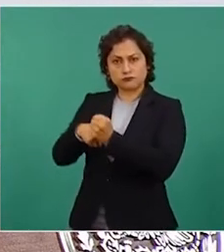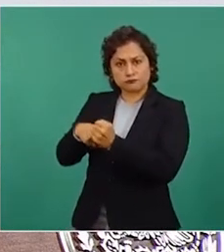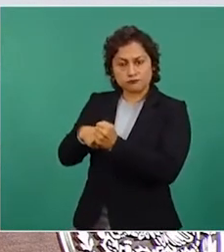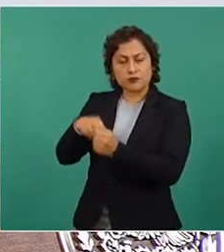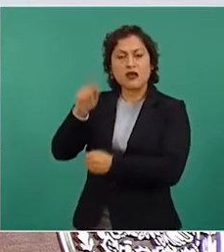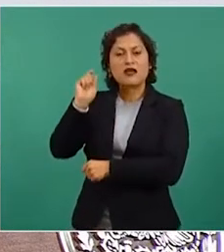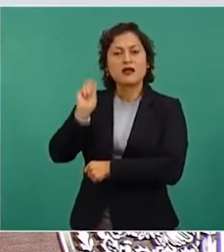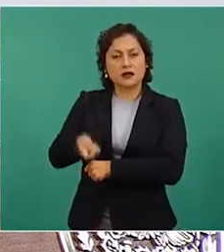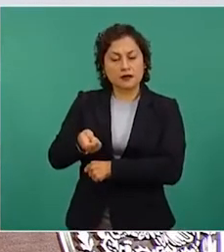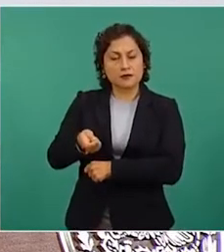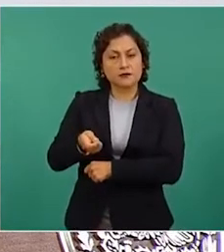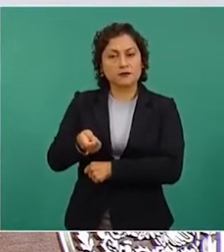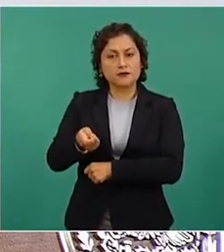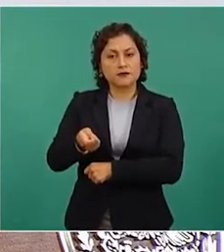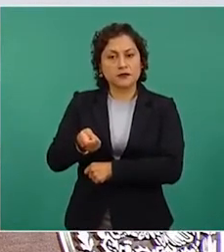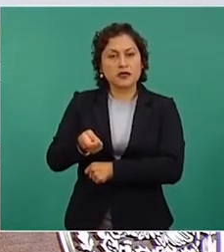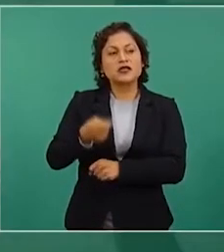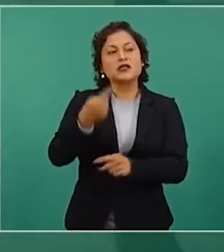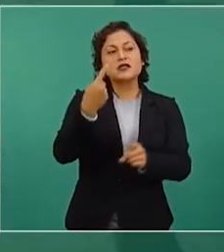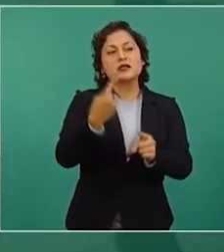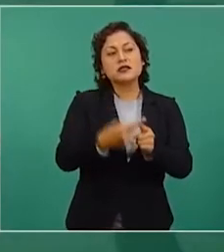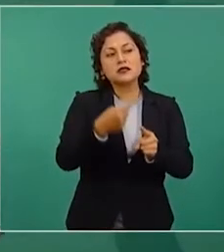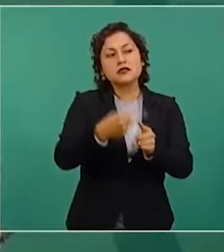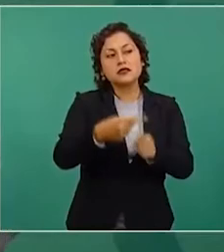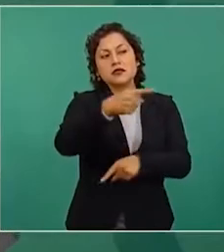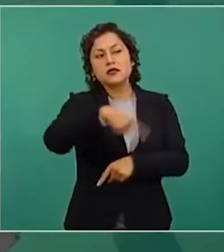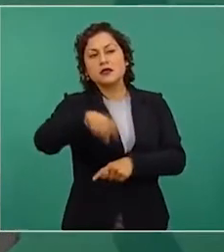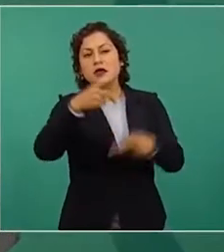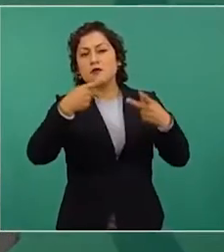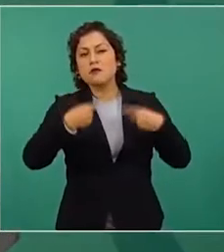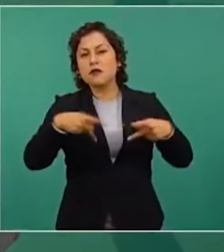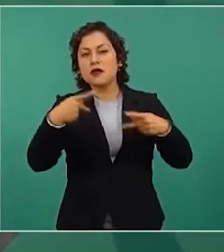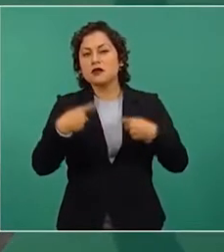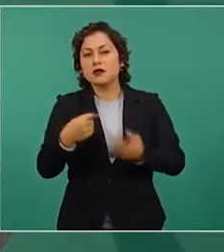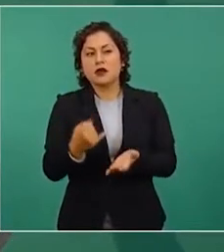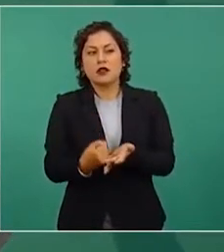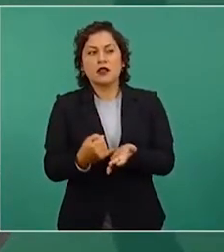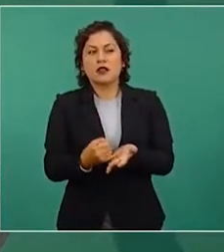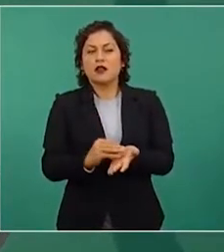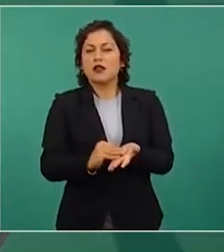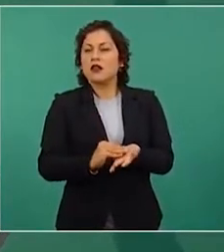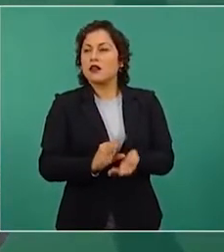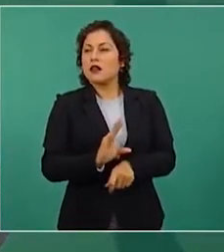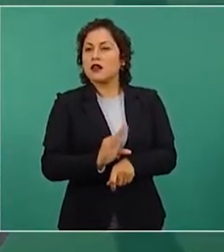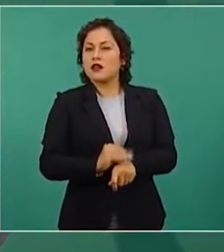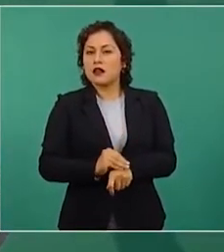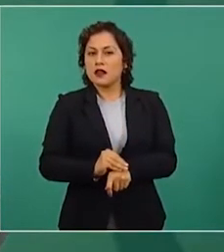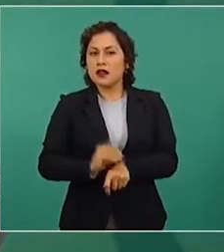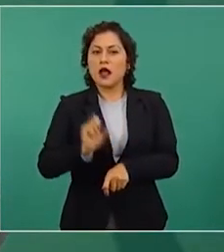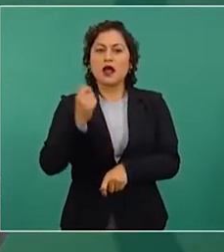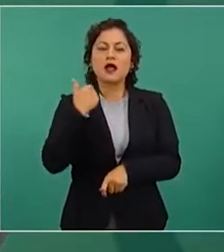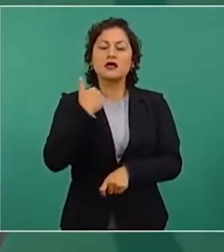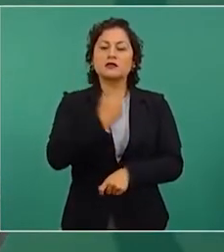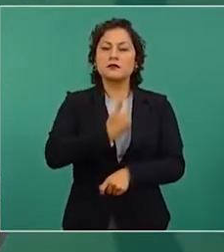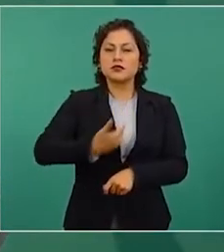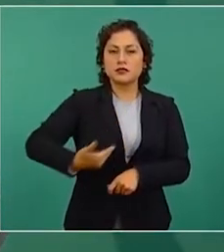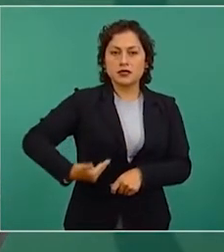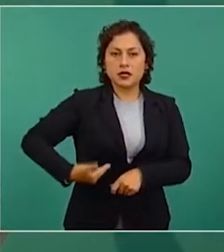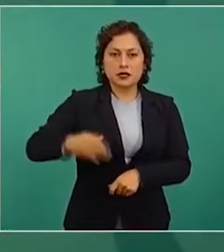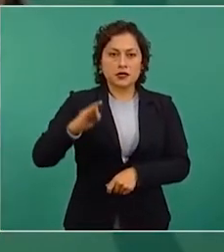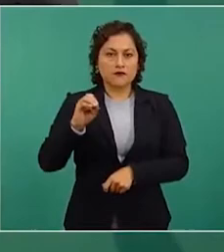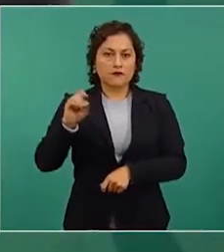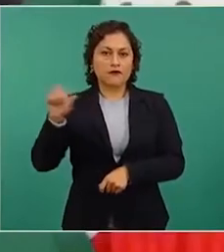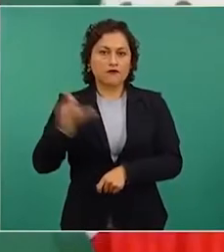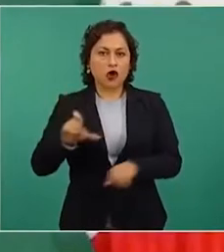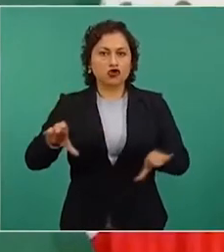las condonaciones de impuesto durante el gobierno de Vicente Fox.